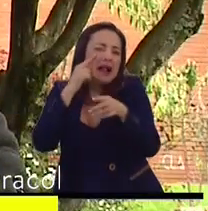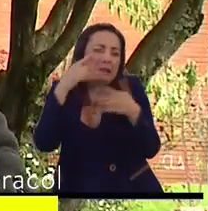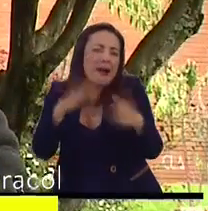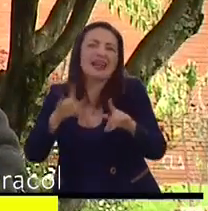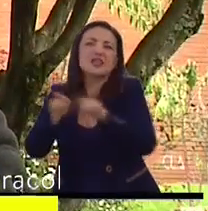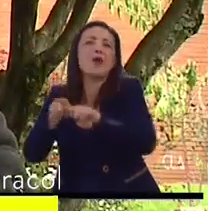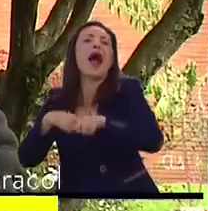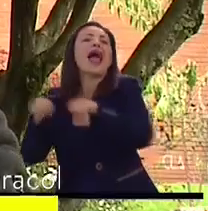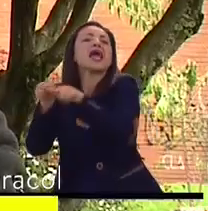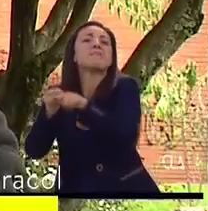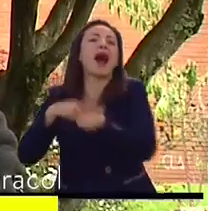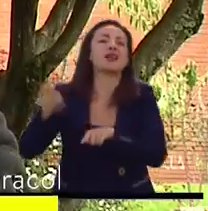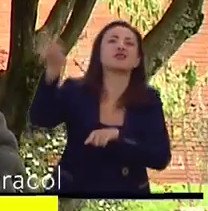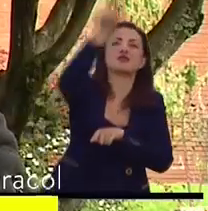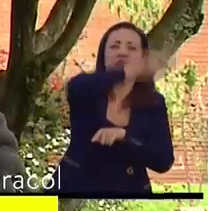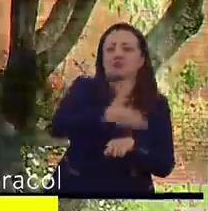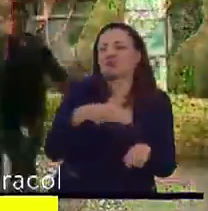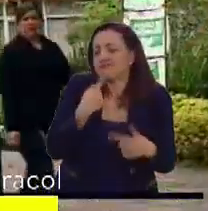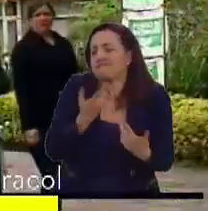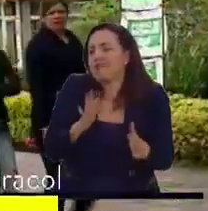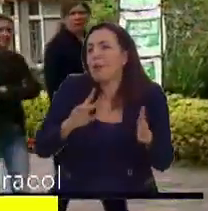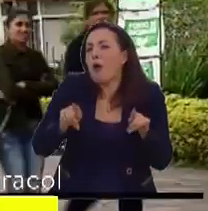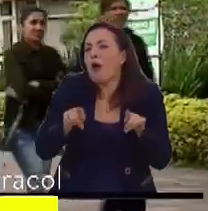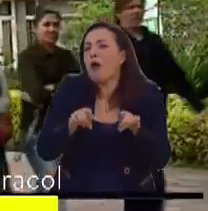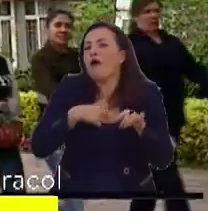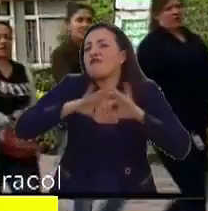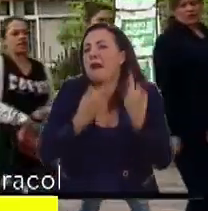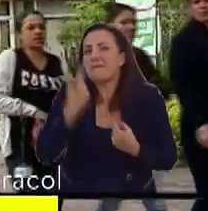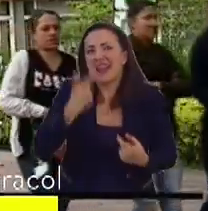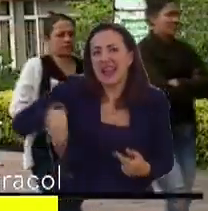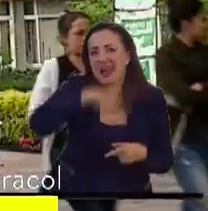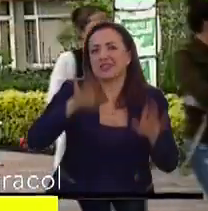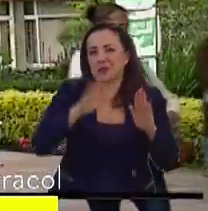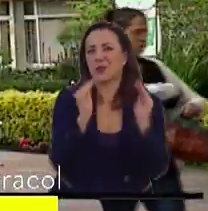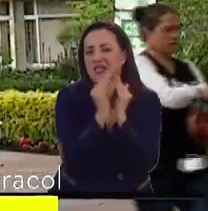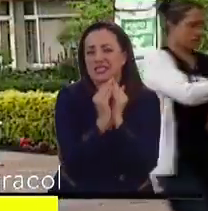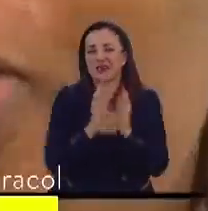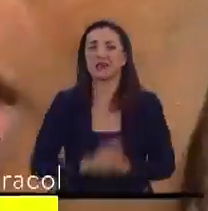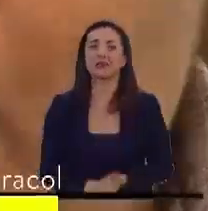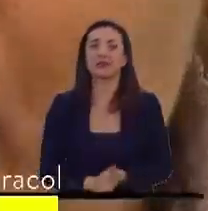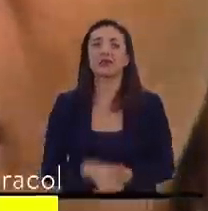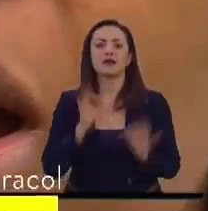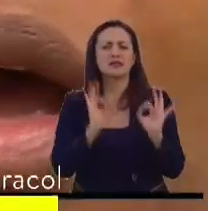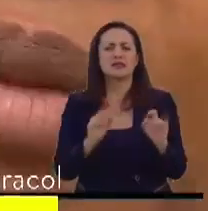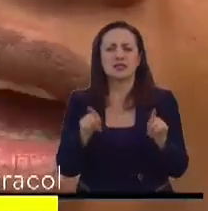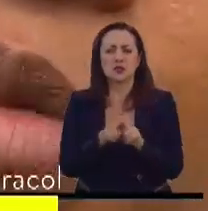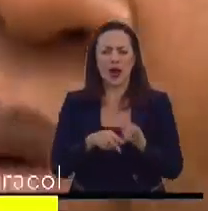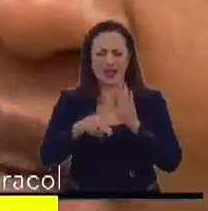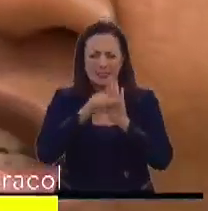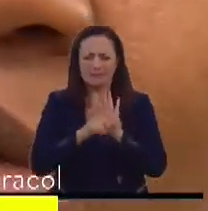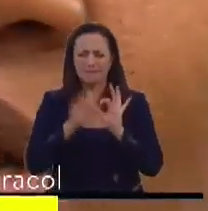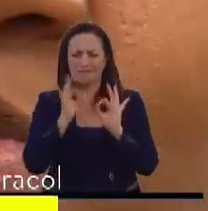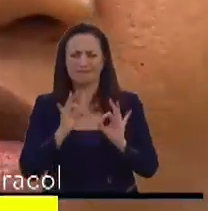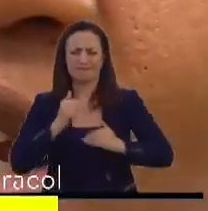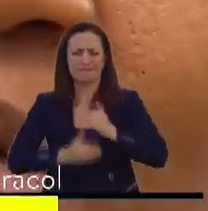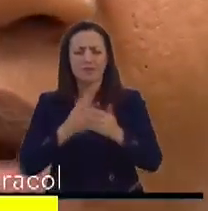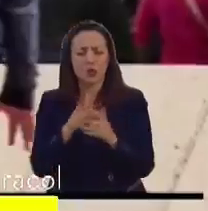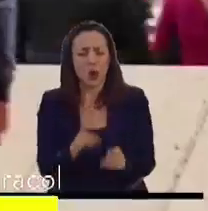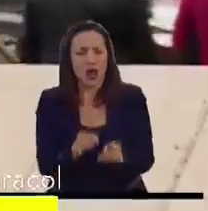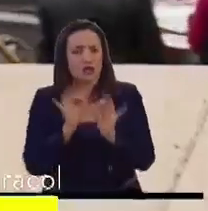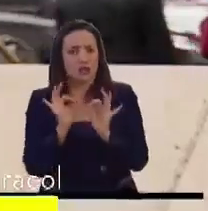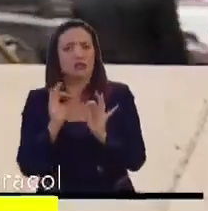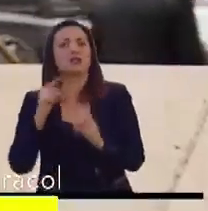decir que tengo una familia. Se premió la excelente estructura, rigor, precisión y gran sensibilidad del reportaje,